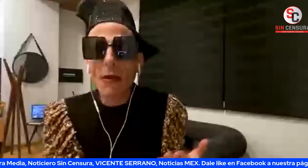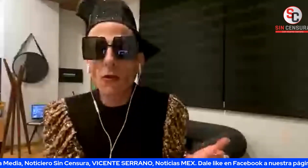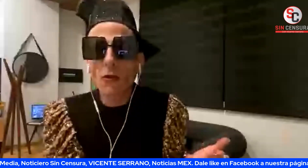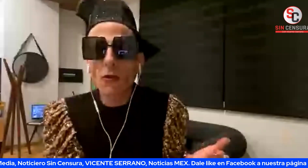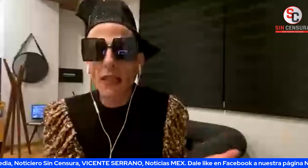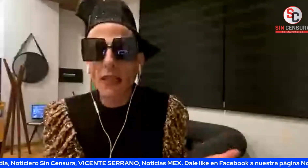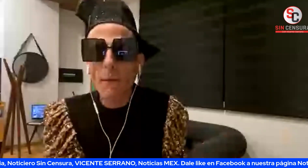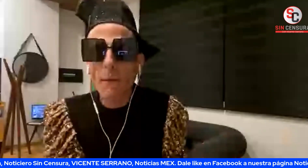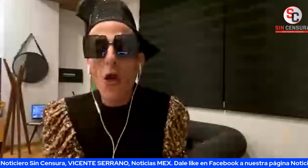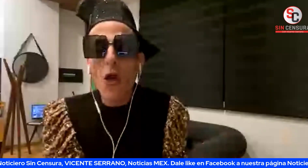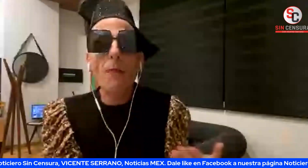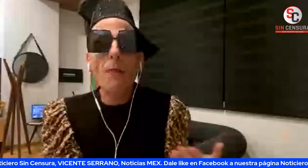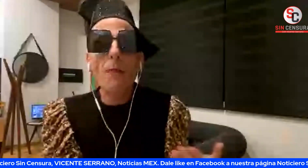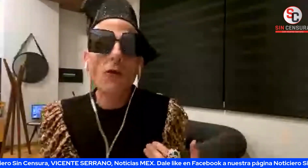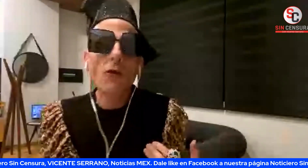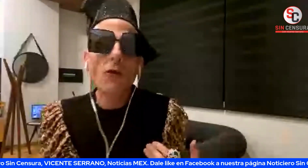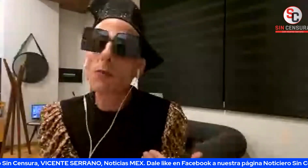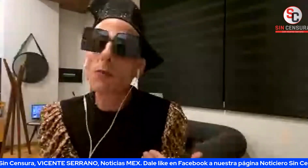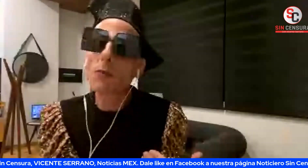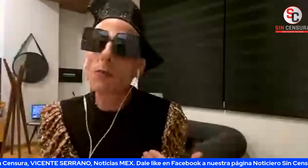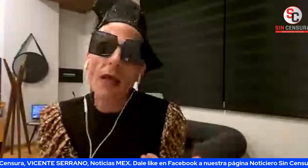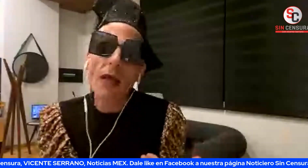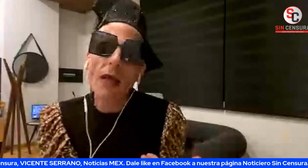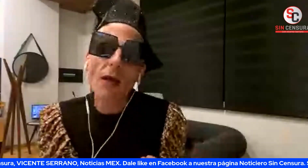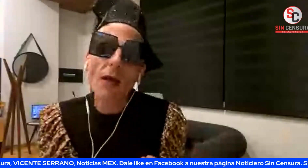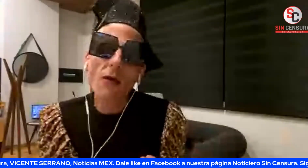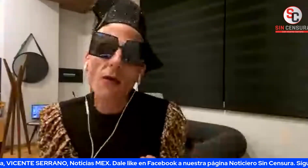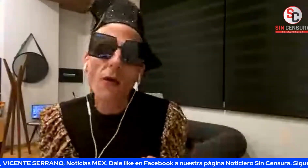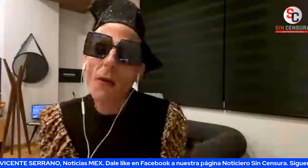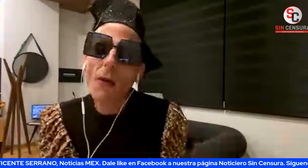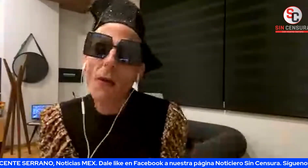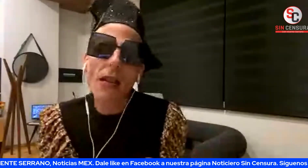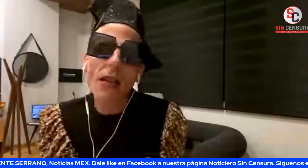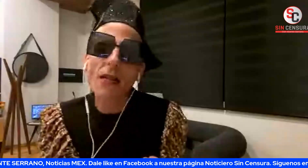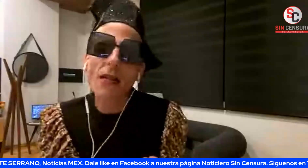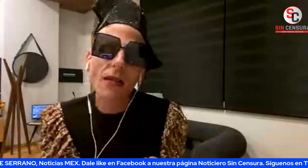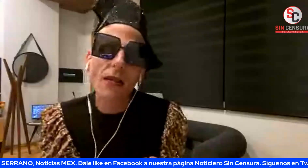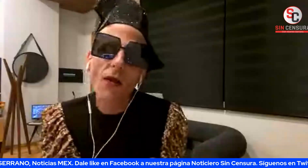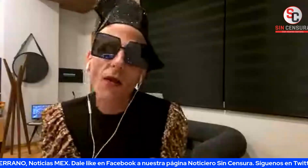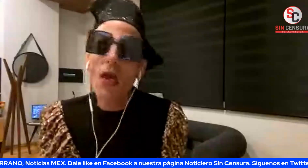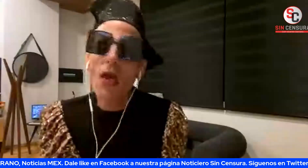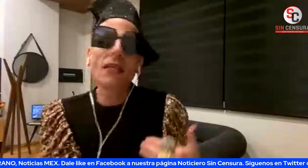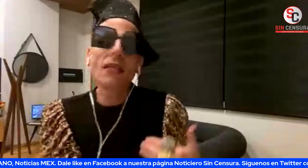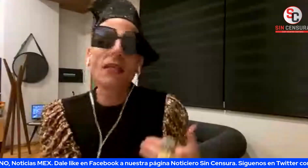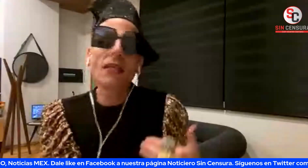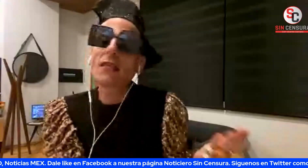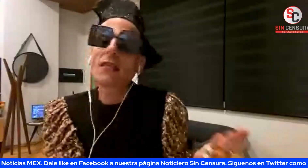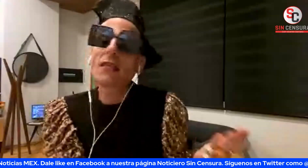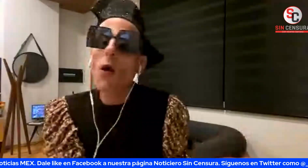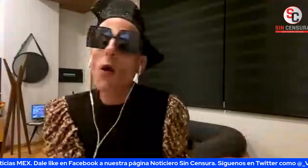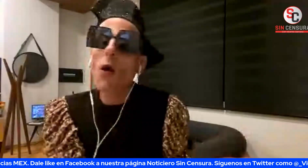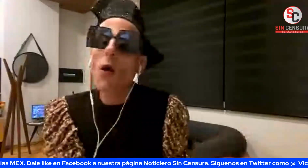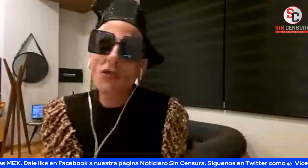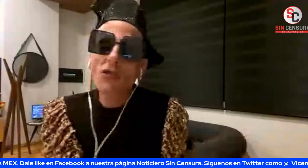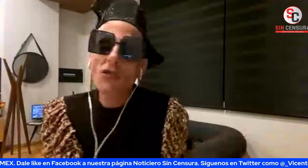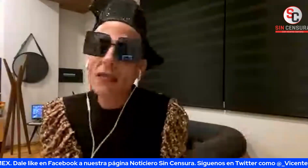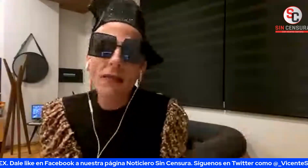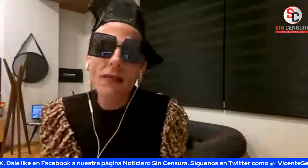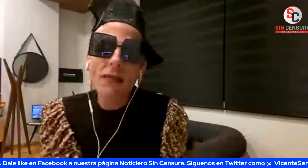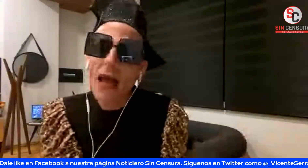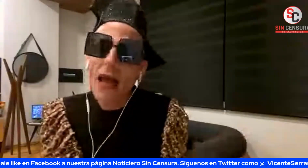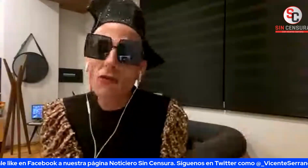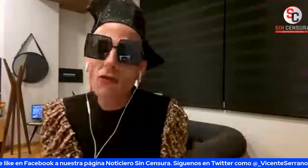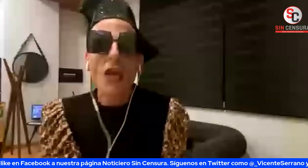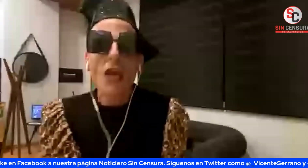ha pasado todo este tiempo, y por eso nos explican por qué Andrés Manuel con todo y pandemia le alcanza el dinero y encima está haciendo más obras